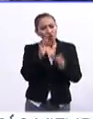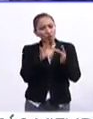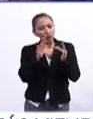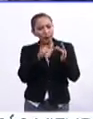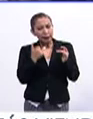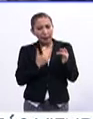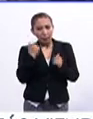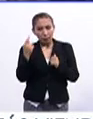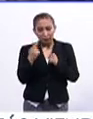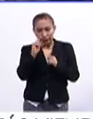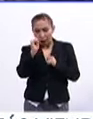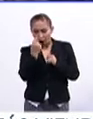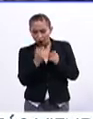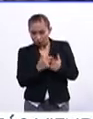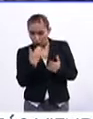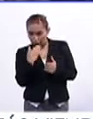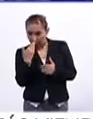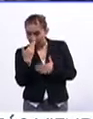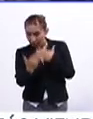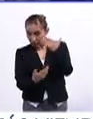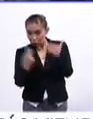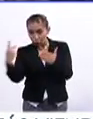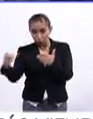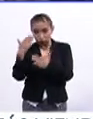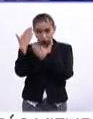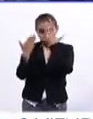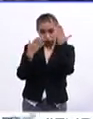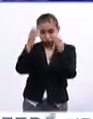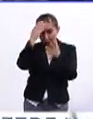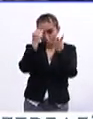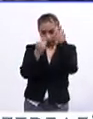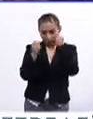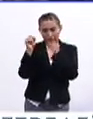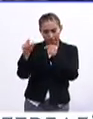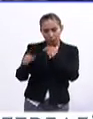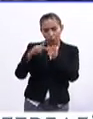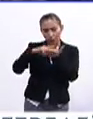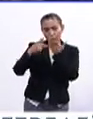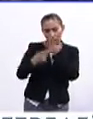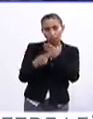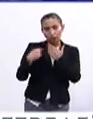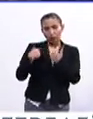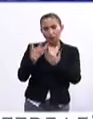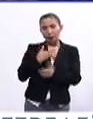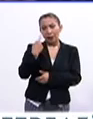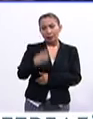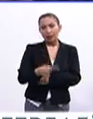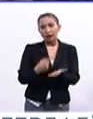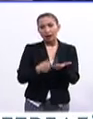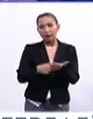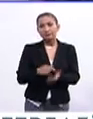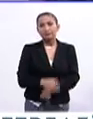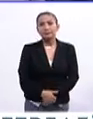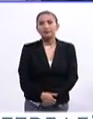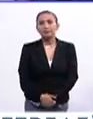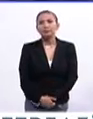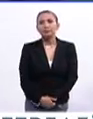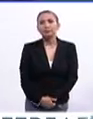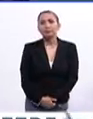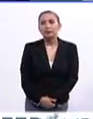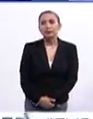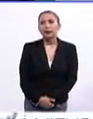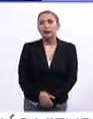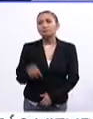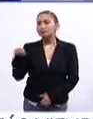el aprovechamiento de las tecnologías conforme a su desempeño académico, que es parte del proyecto que tenemos ahí nosotros.